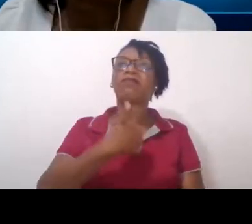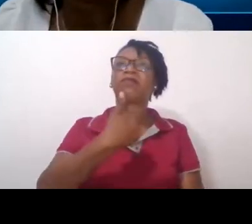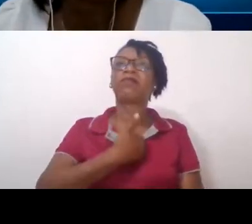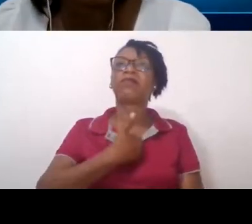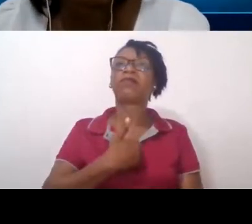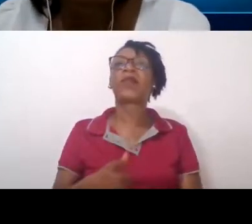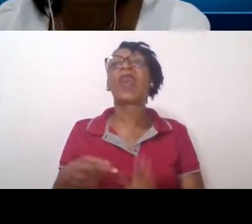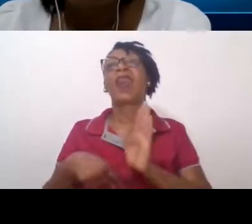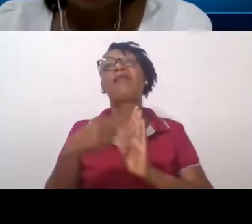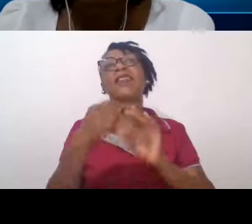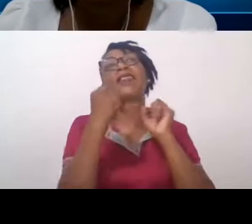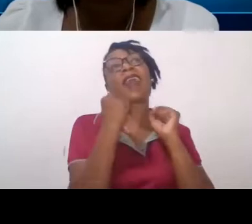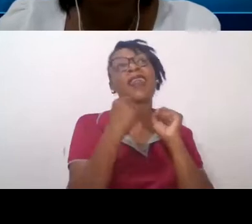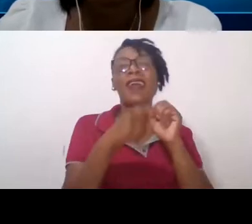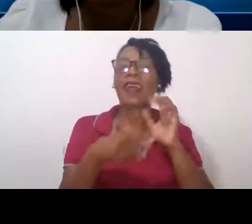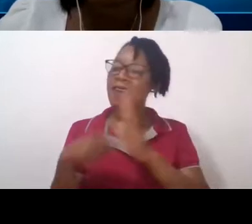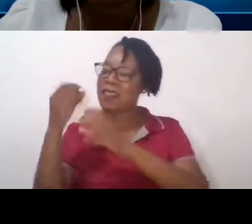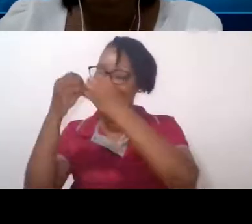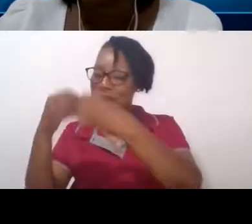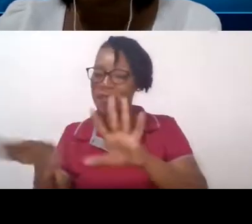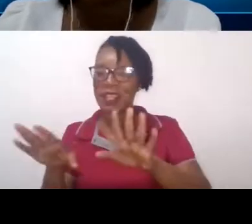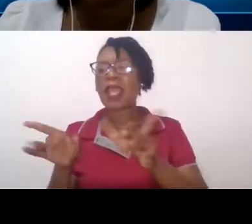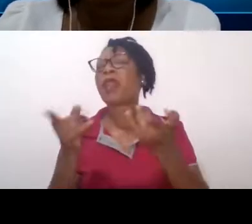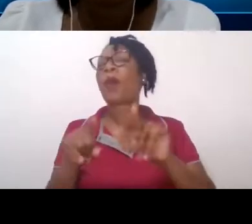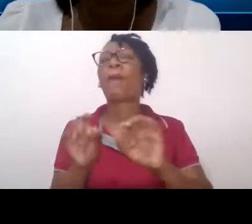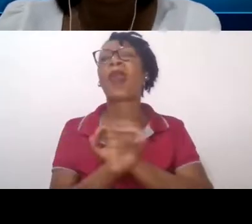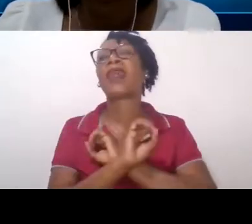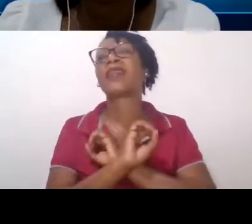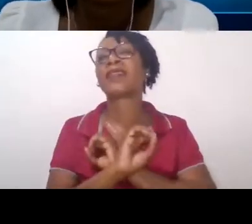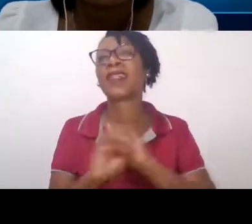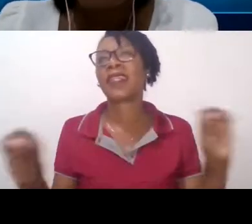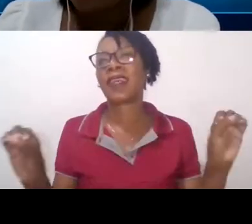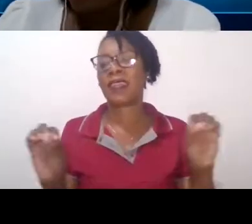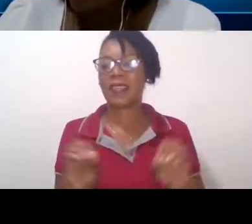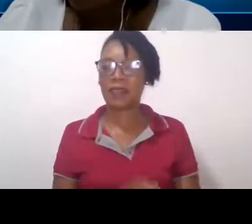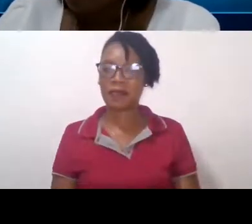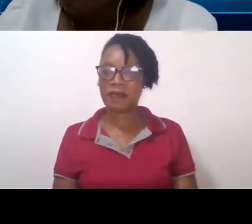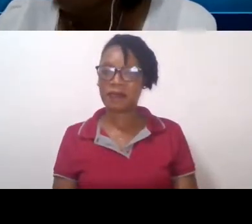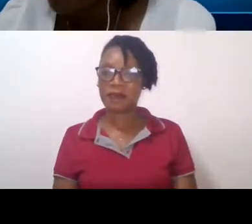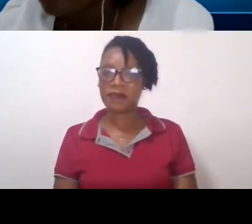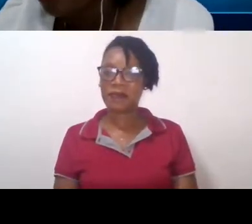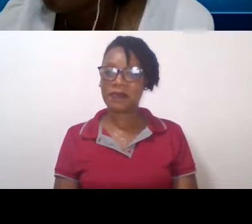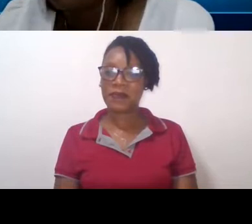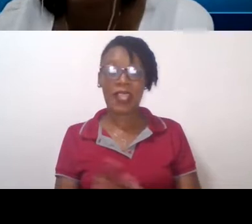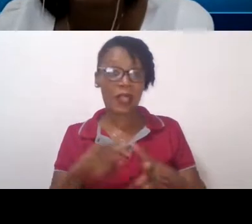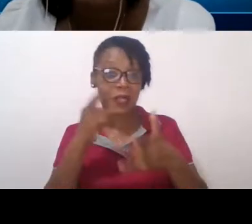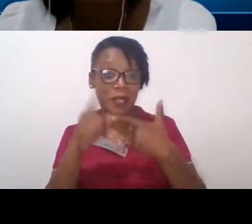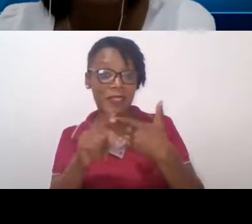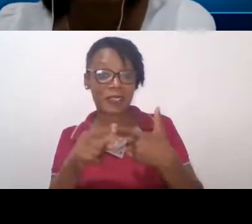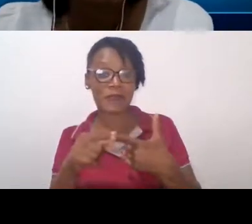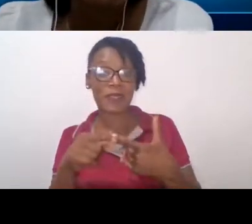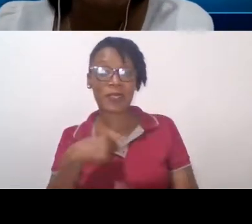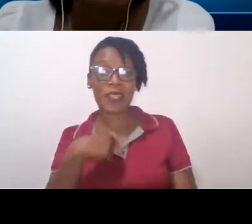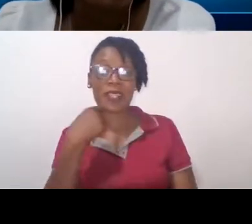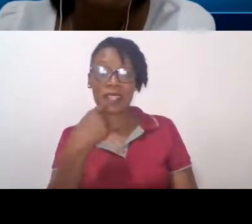a veces se gana, a veces se pierde y no pasa nada. Entonces, por eso es que yo les digo, colegas,